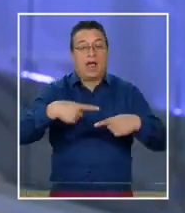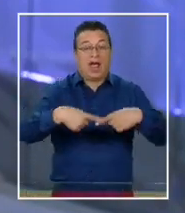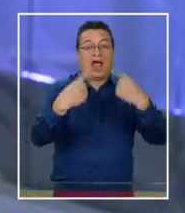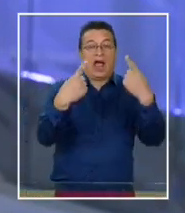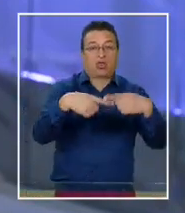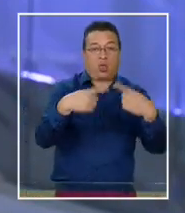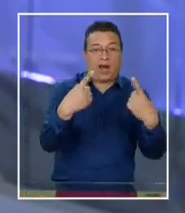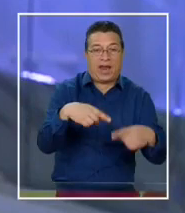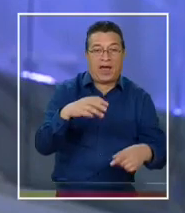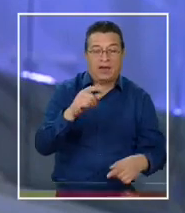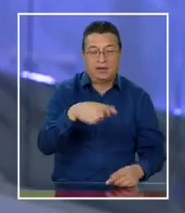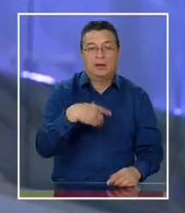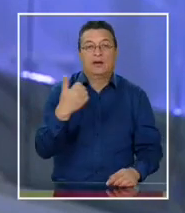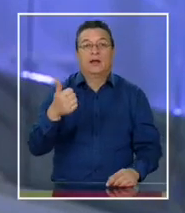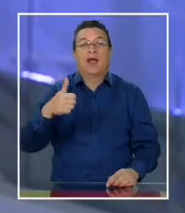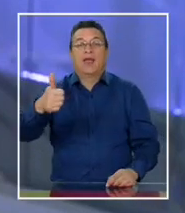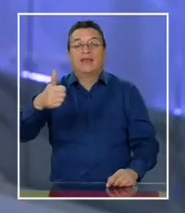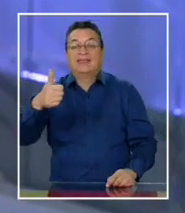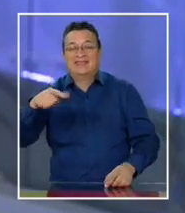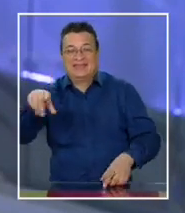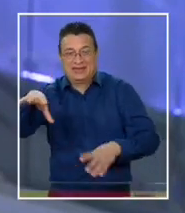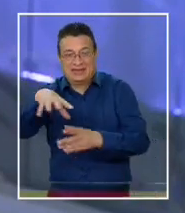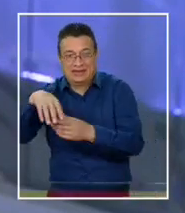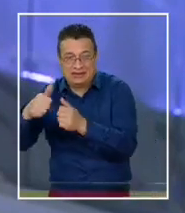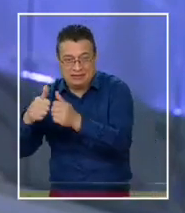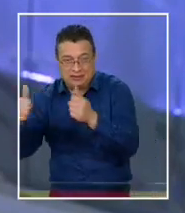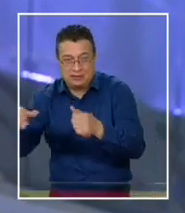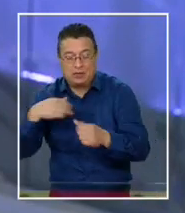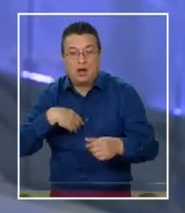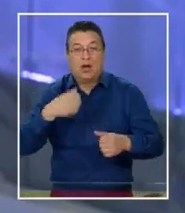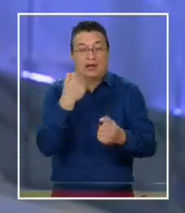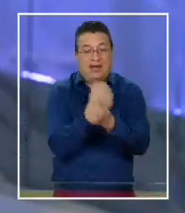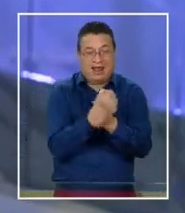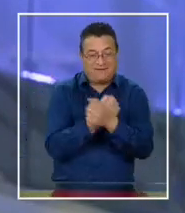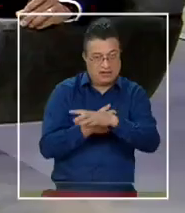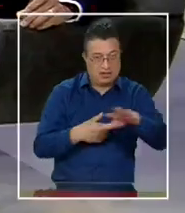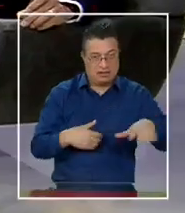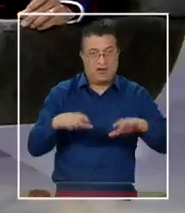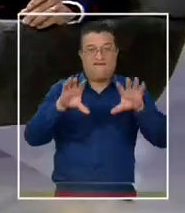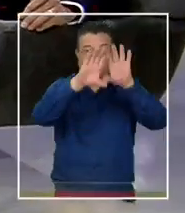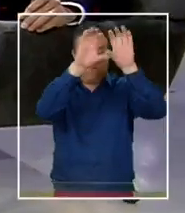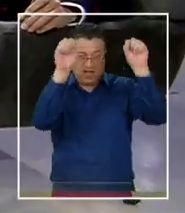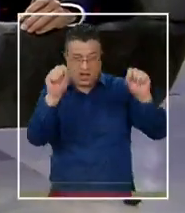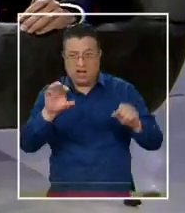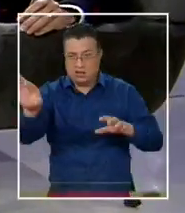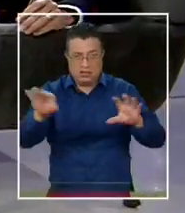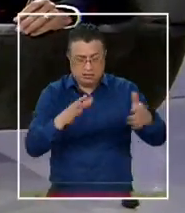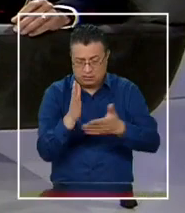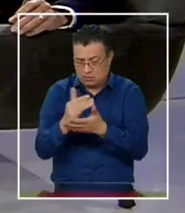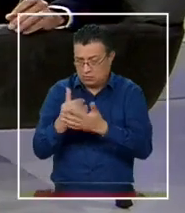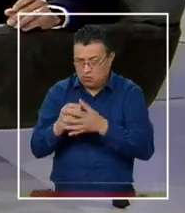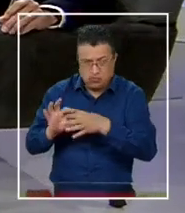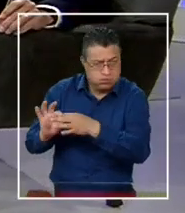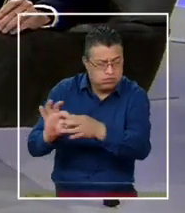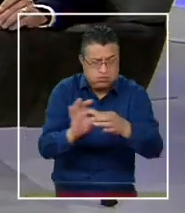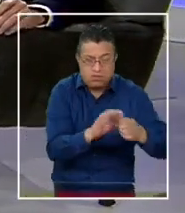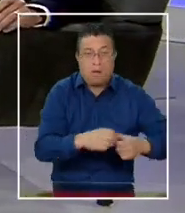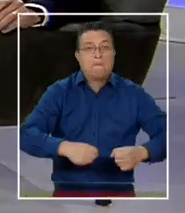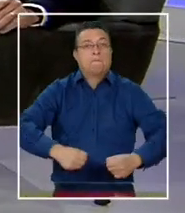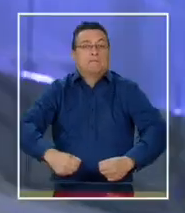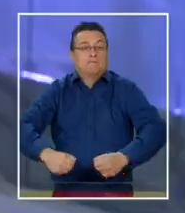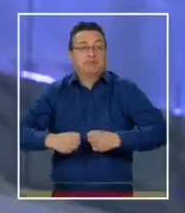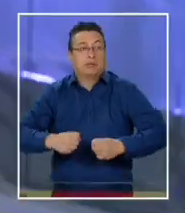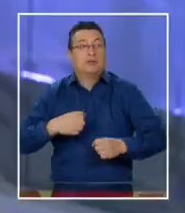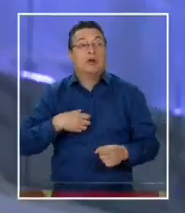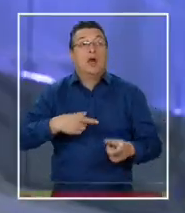aduanas el directemar la policía de carabineros fiscalía para hacer una estrategia mucho más sólida para